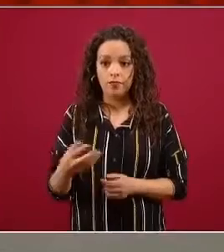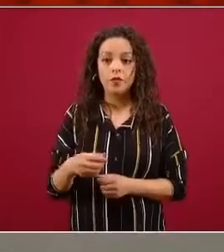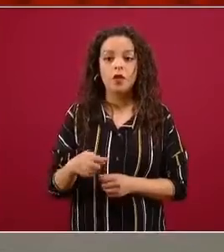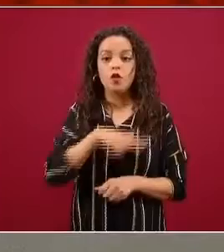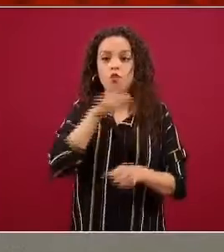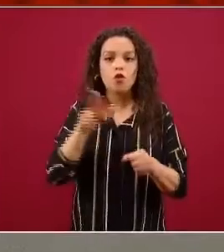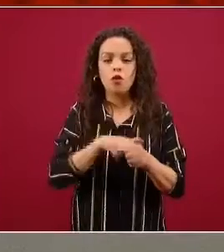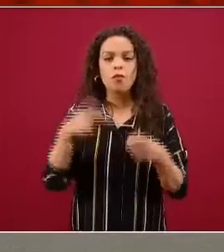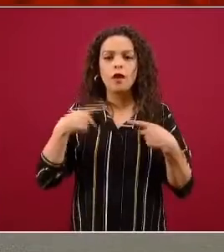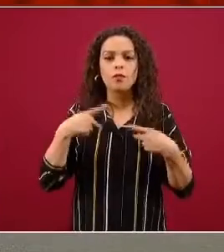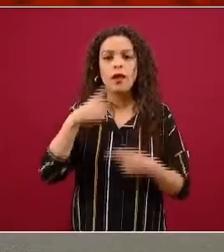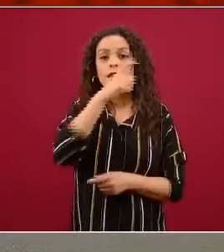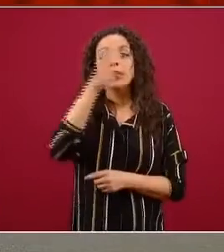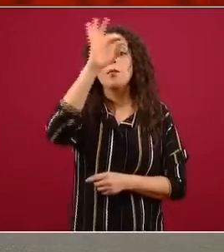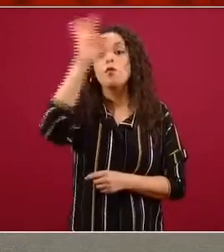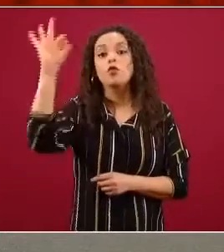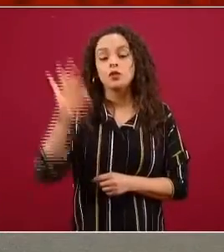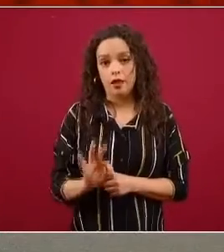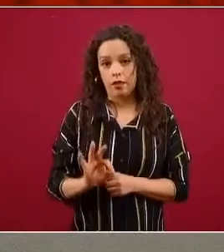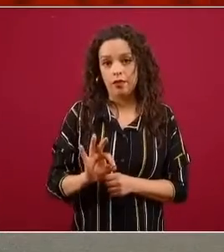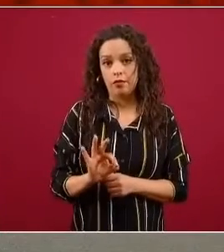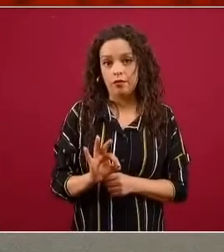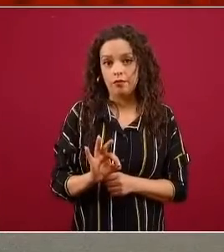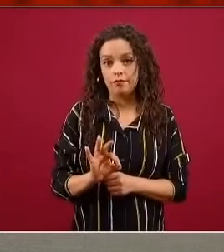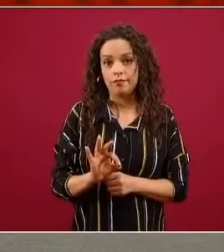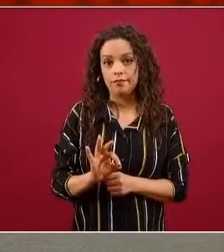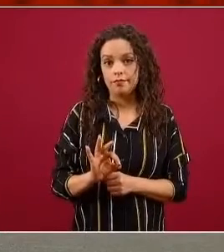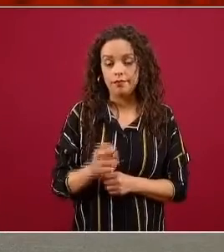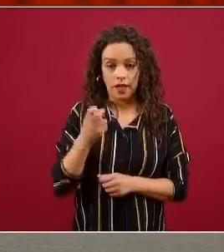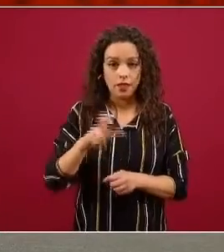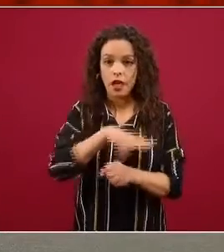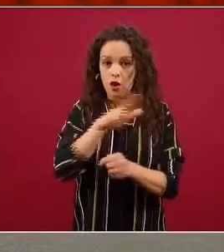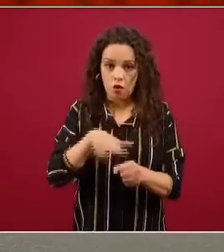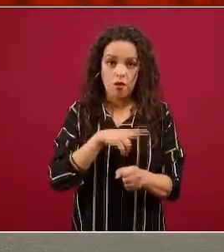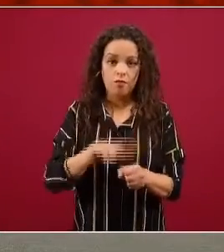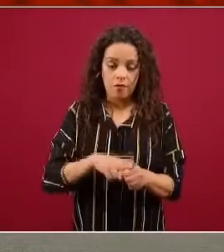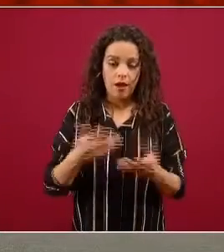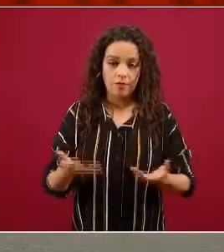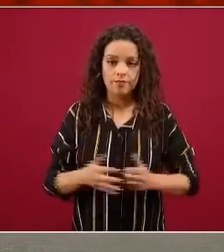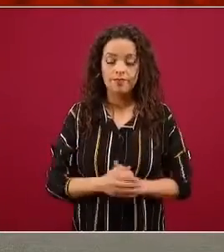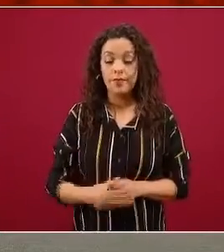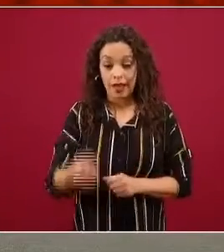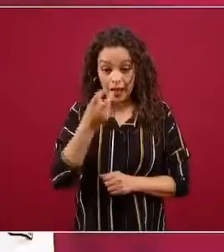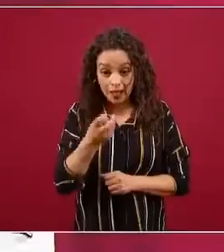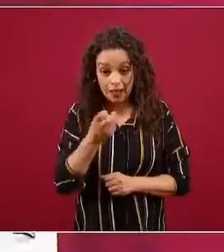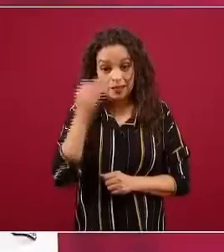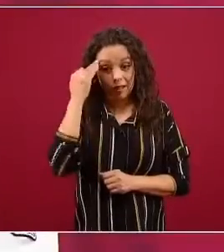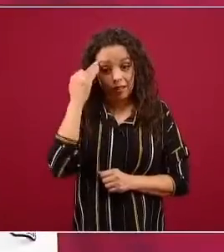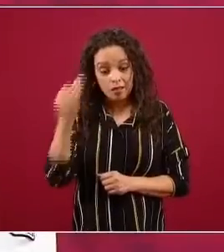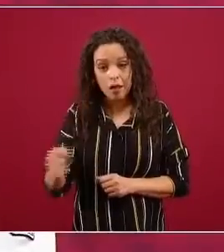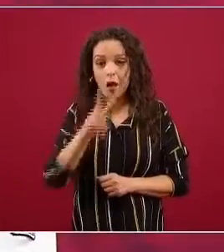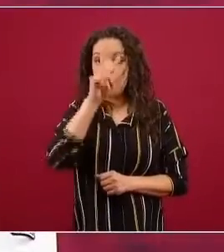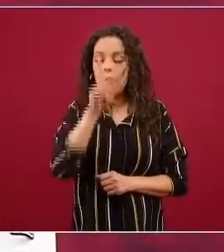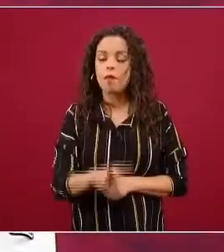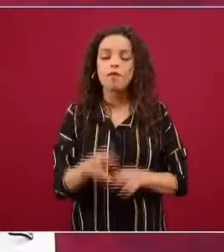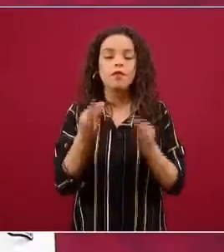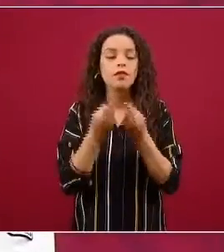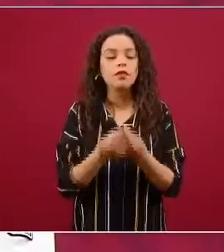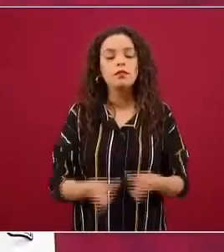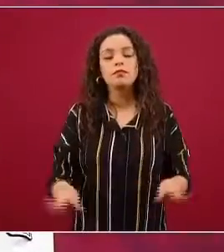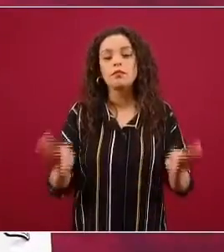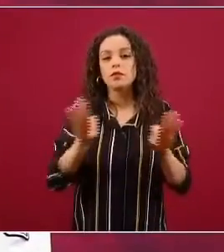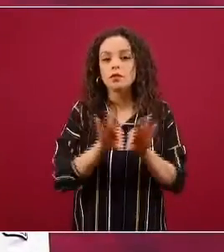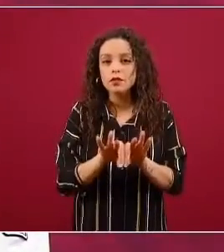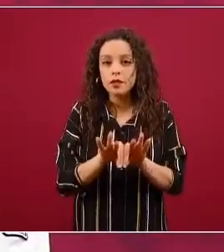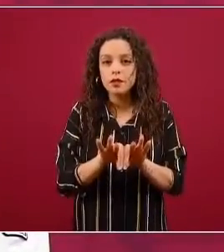porcentaje de saturación de oxígeno. Entonces, este tiempo es crítico. ¿Cómo lograr que las